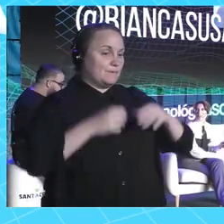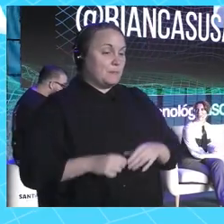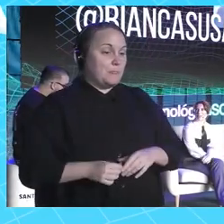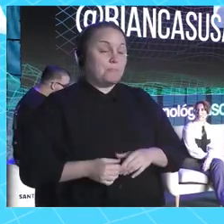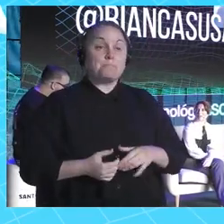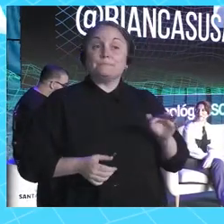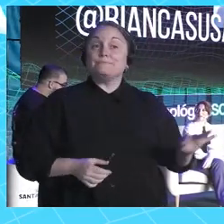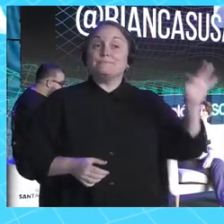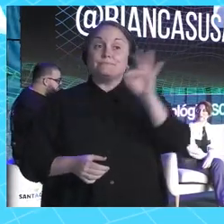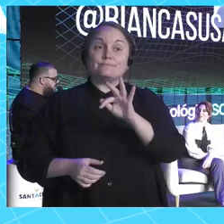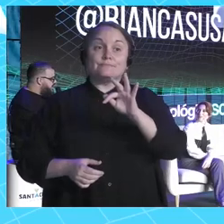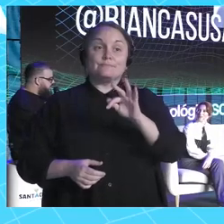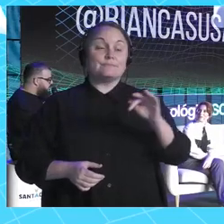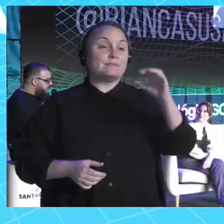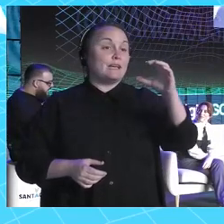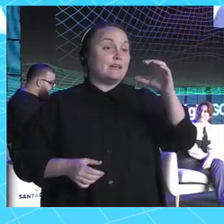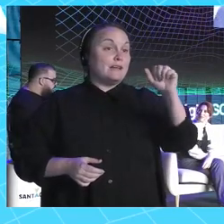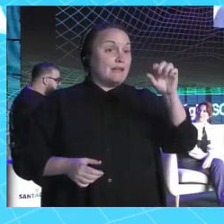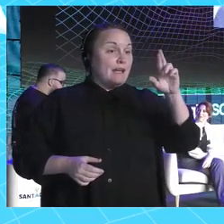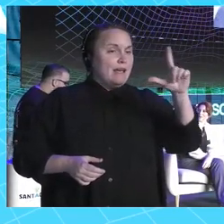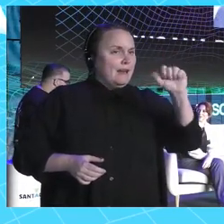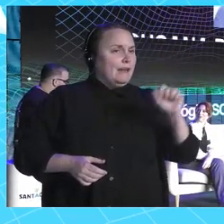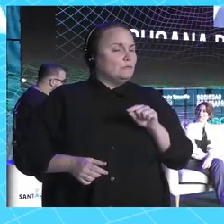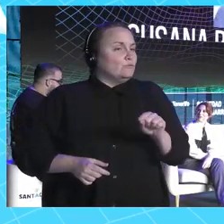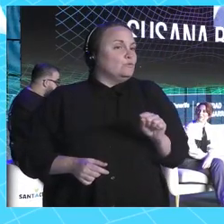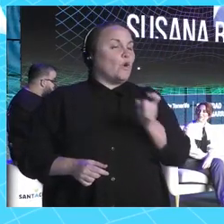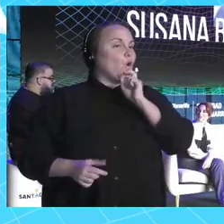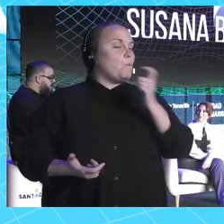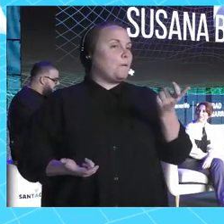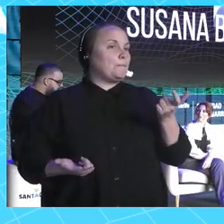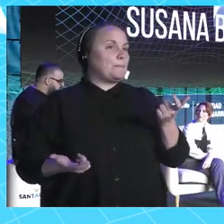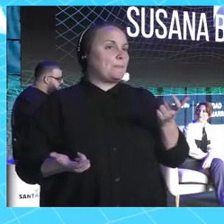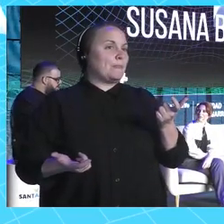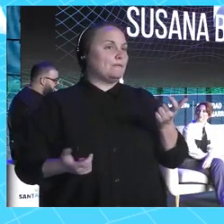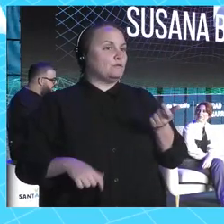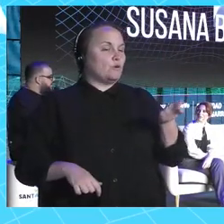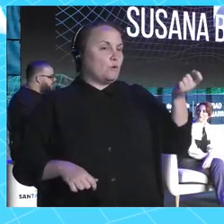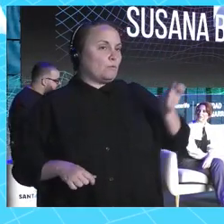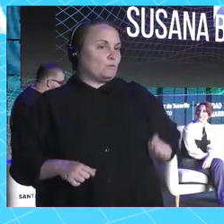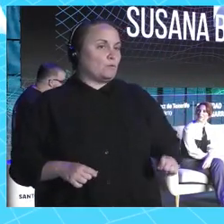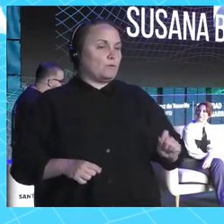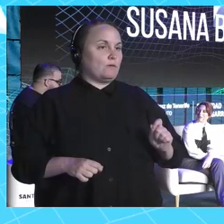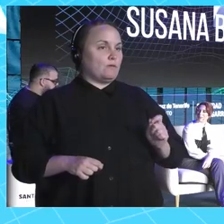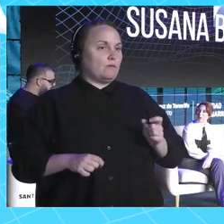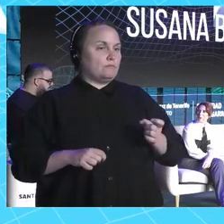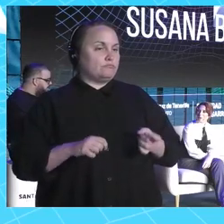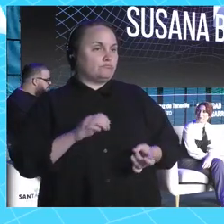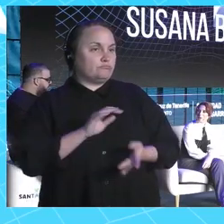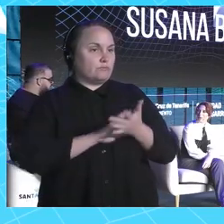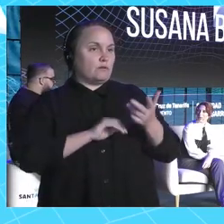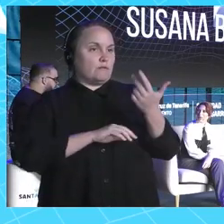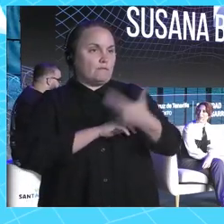en tu caso Carla cómo compaginas como equilibras Pues esta profesión que es creador de contenido digital